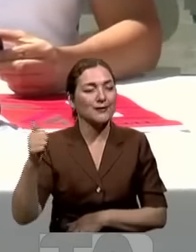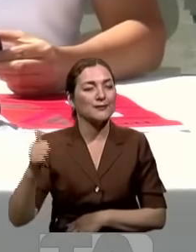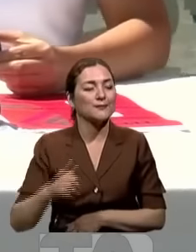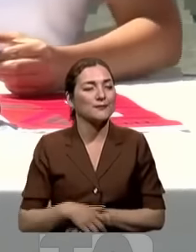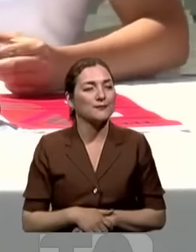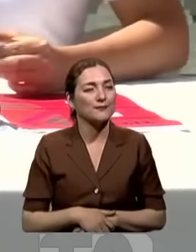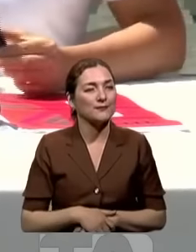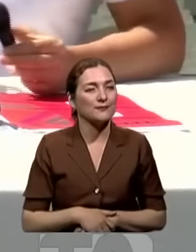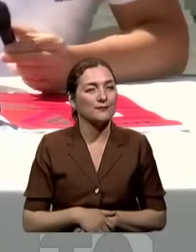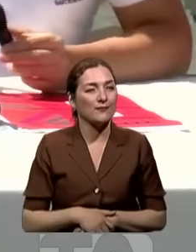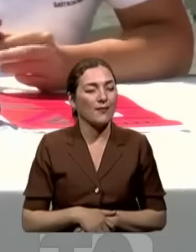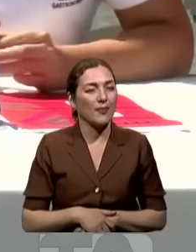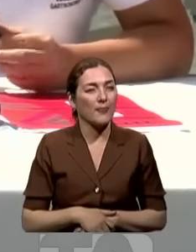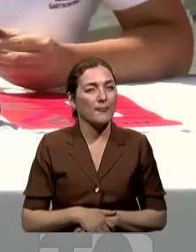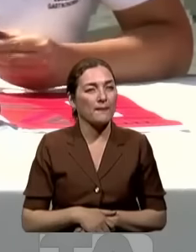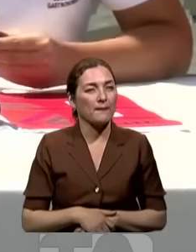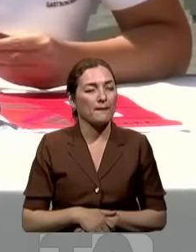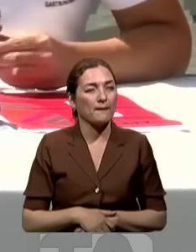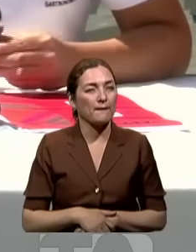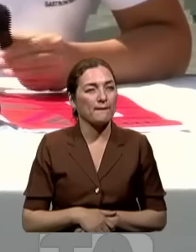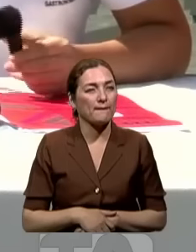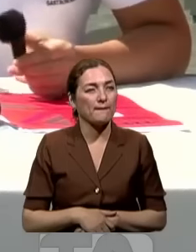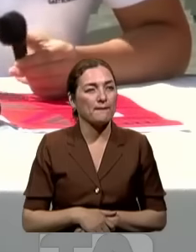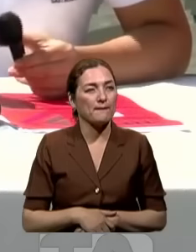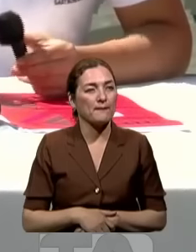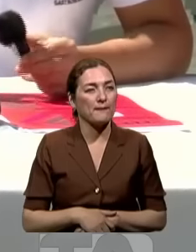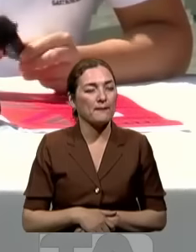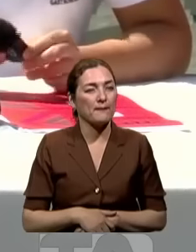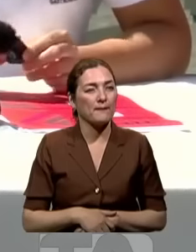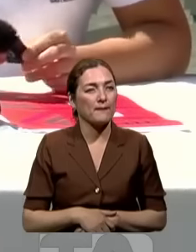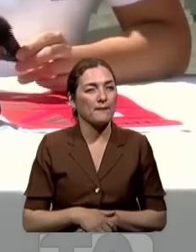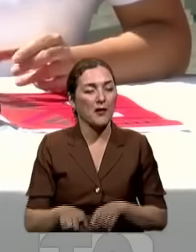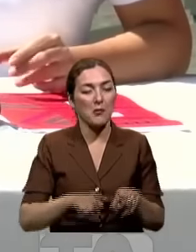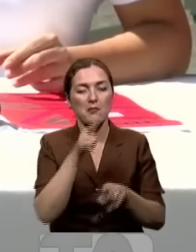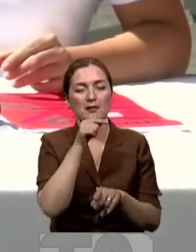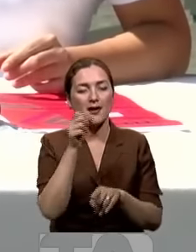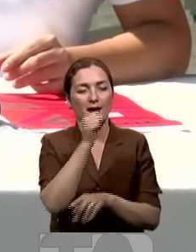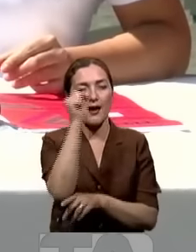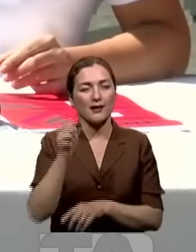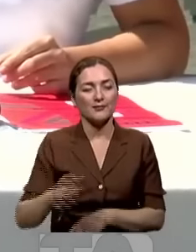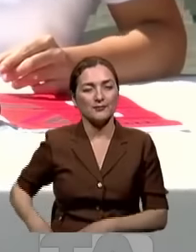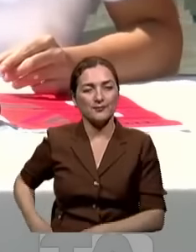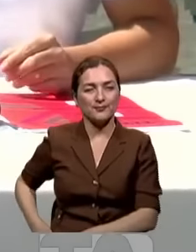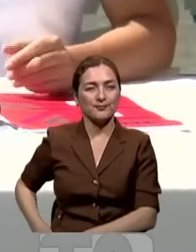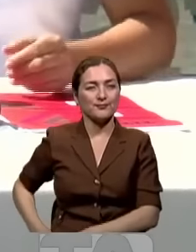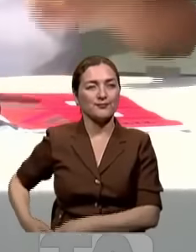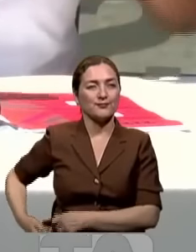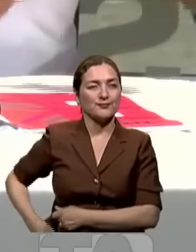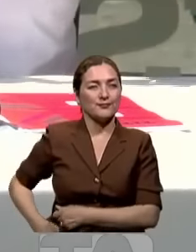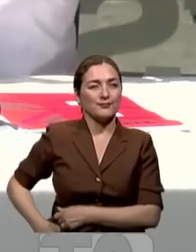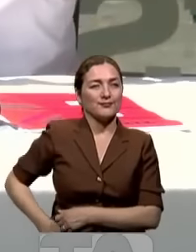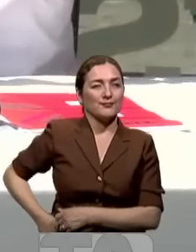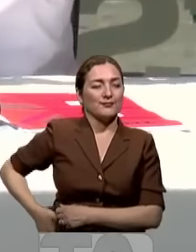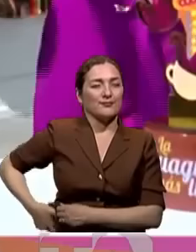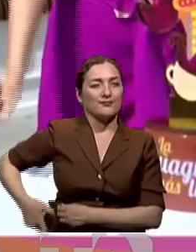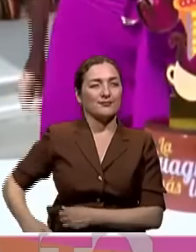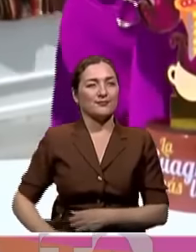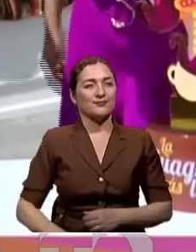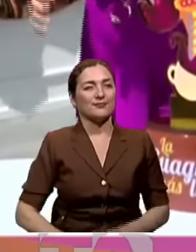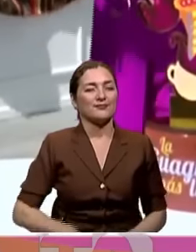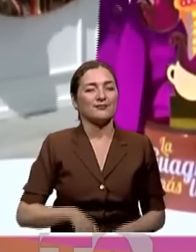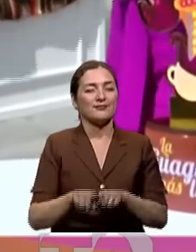sí, sí. 10 puntos obtuvo el primer lugar. Lo buscamos y lo encontramos este año. El primer lugar es para... ¡La Posada